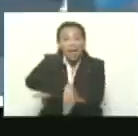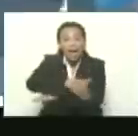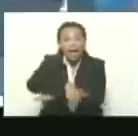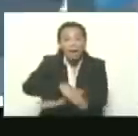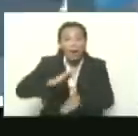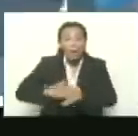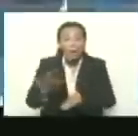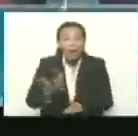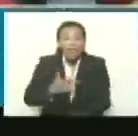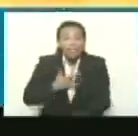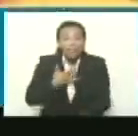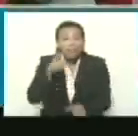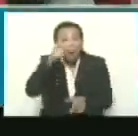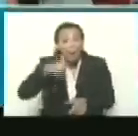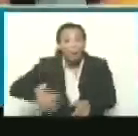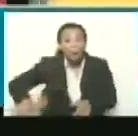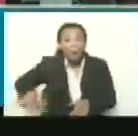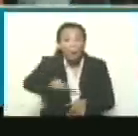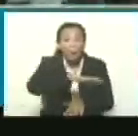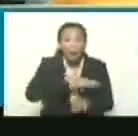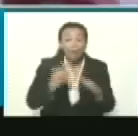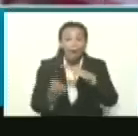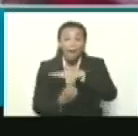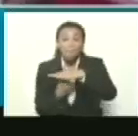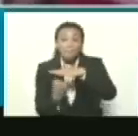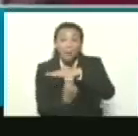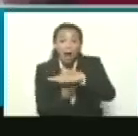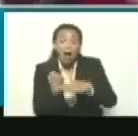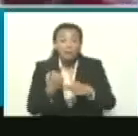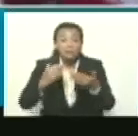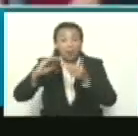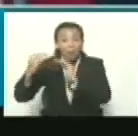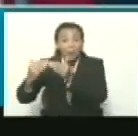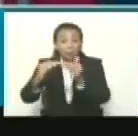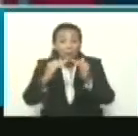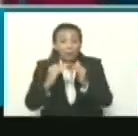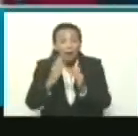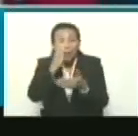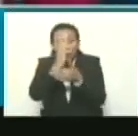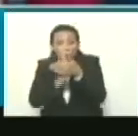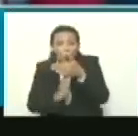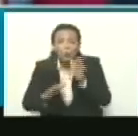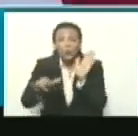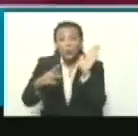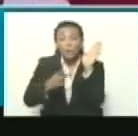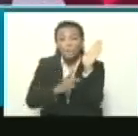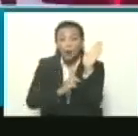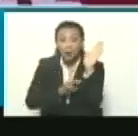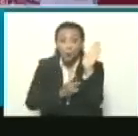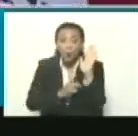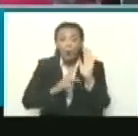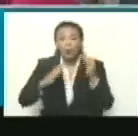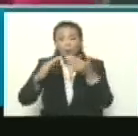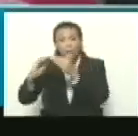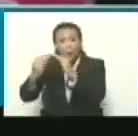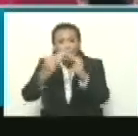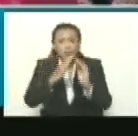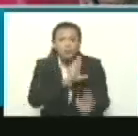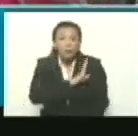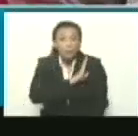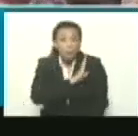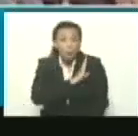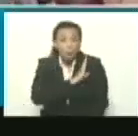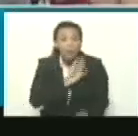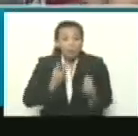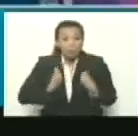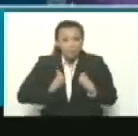porque esto que está haciendo el pueblo desde las bases, en sus parroquias, en su comunidad,